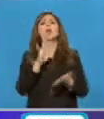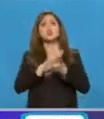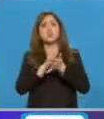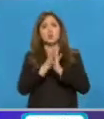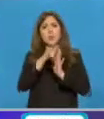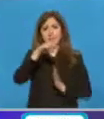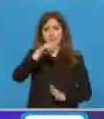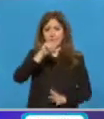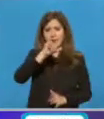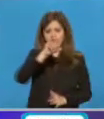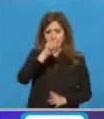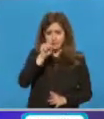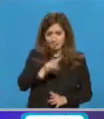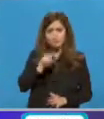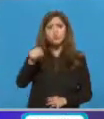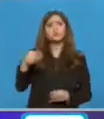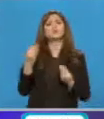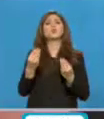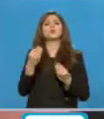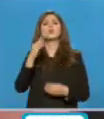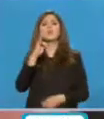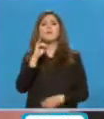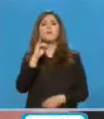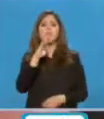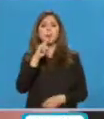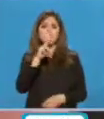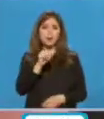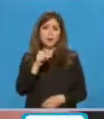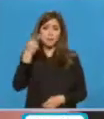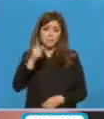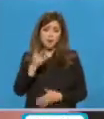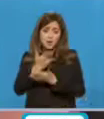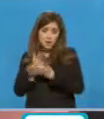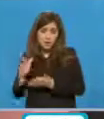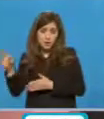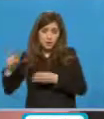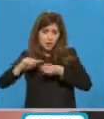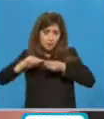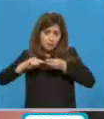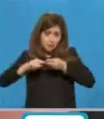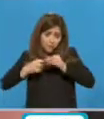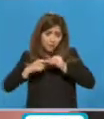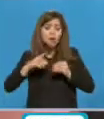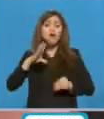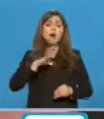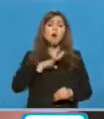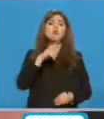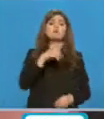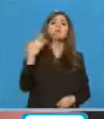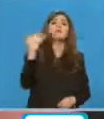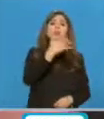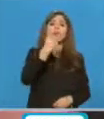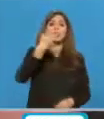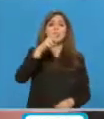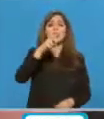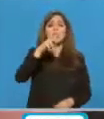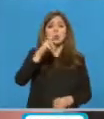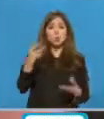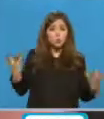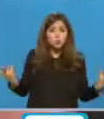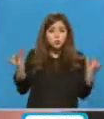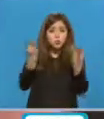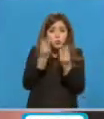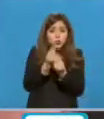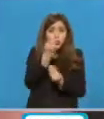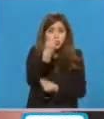alto contenido de fibra. Claro. Y además, el frijol, por ejemplo, es rico en hierro y tiene mucha fibra. Entonces, al juntar estos 2